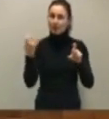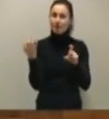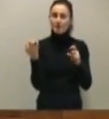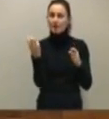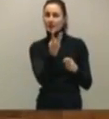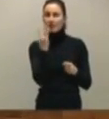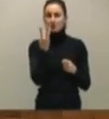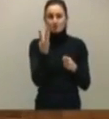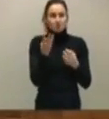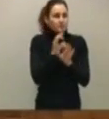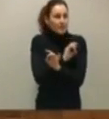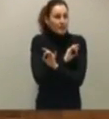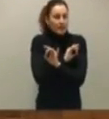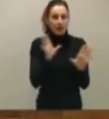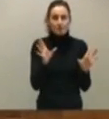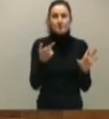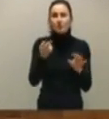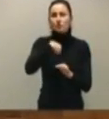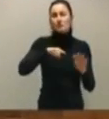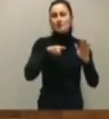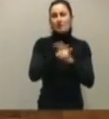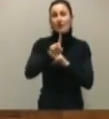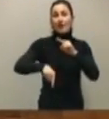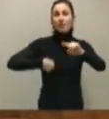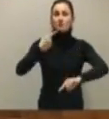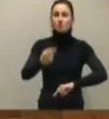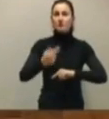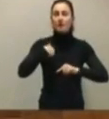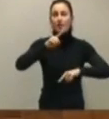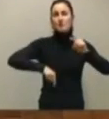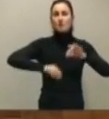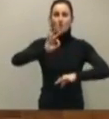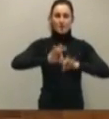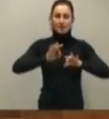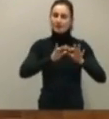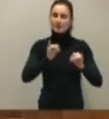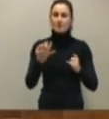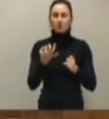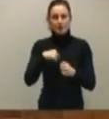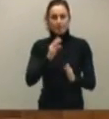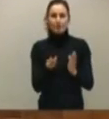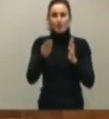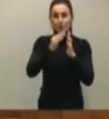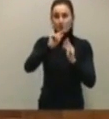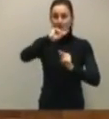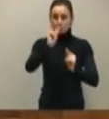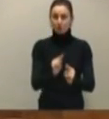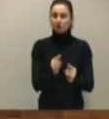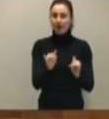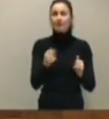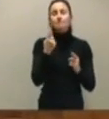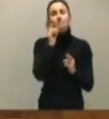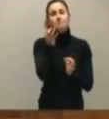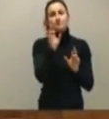empresas, y que tendremos que efectivamente desarrollar con posterioridad, con distintas medidas, pero que por lo menos está consignado en el presupuesto. Y,